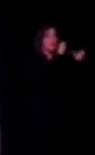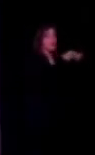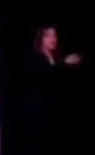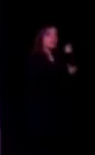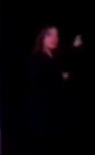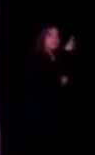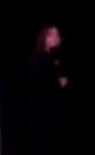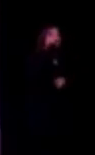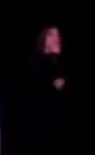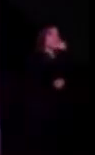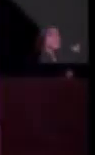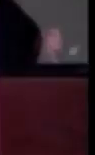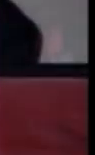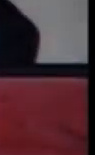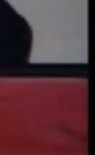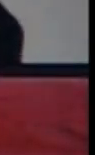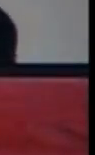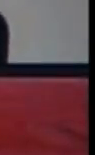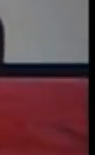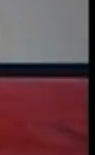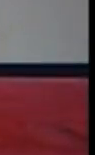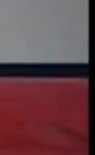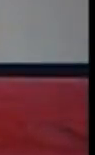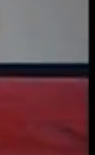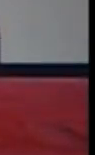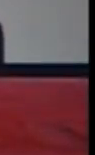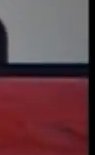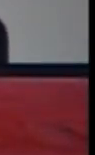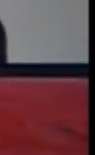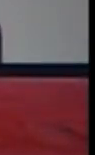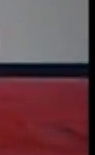suerte has tenido, que has tenido, vamos, este grupo es que no tienes que